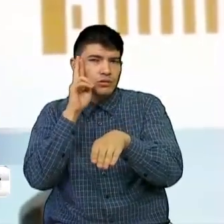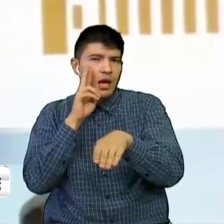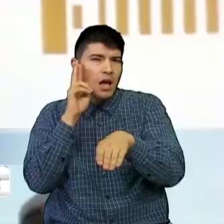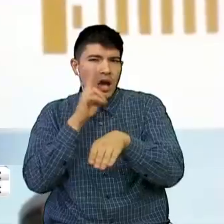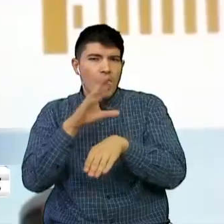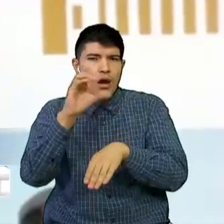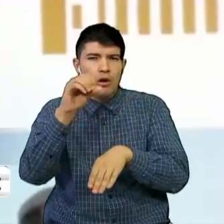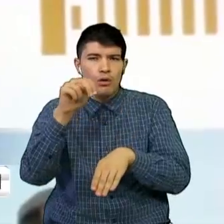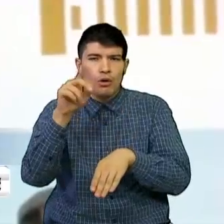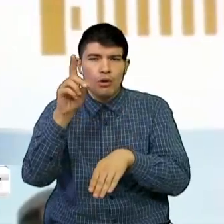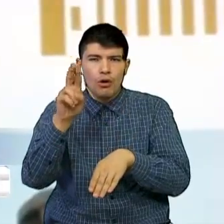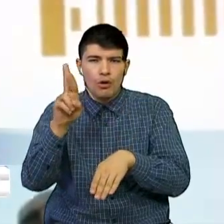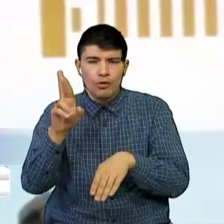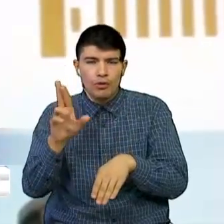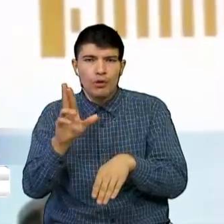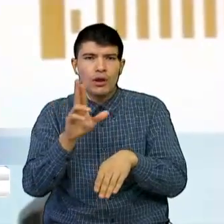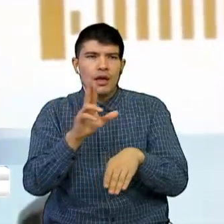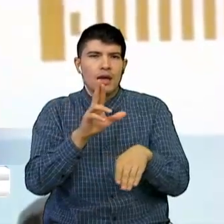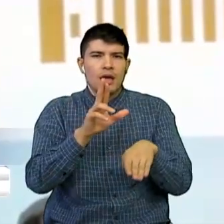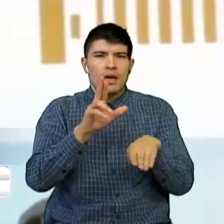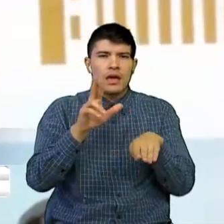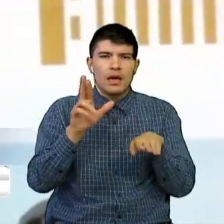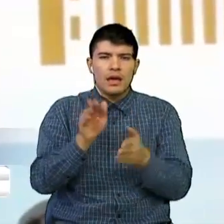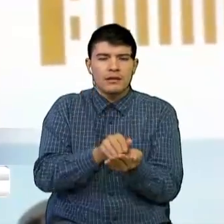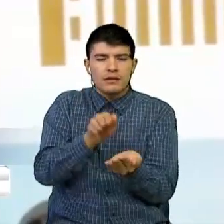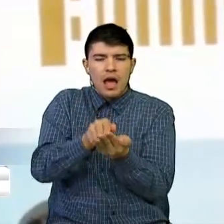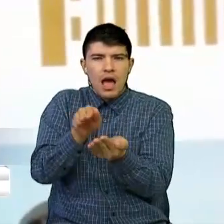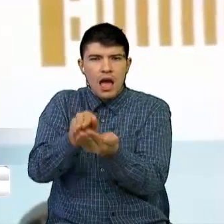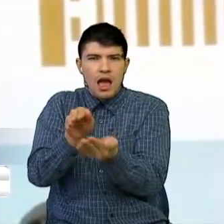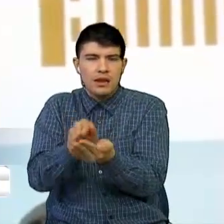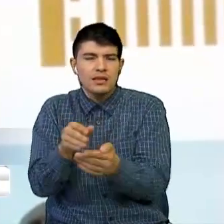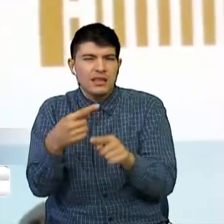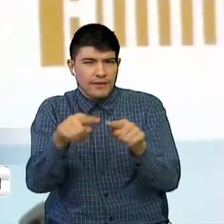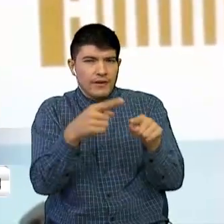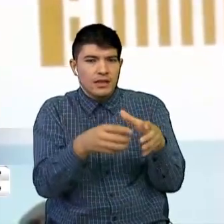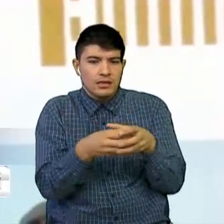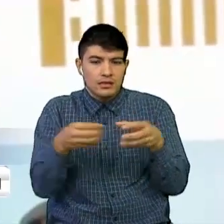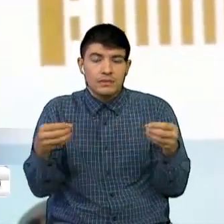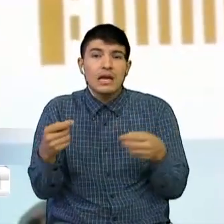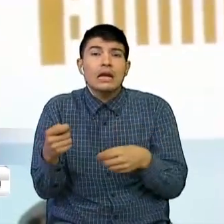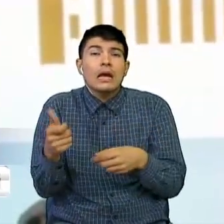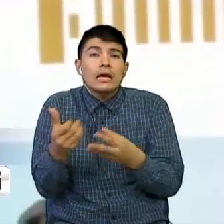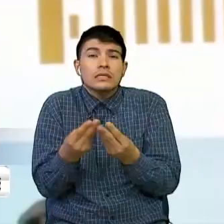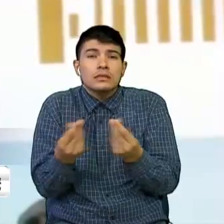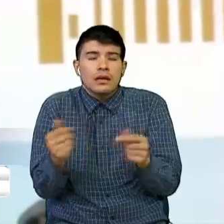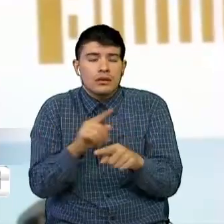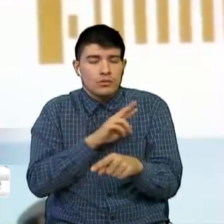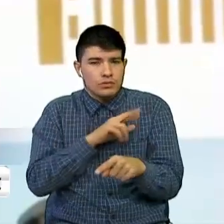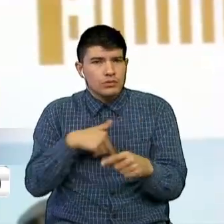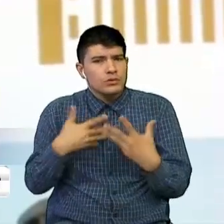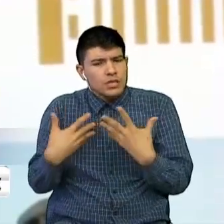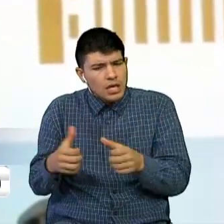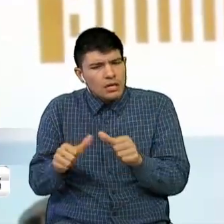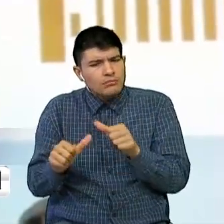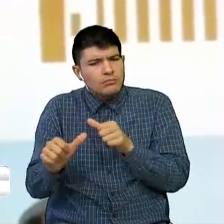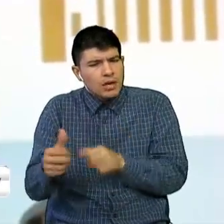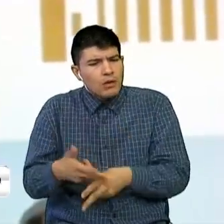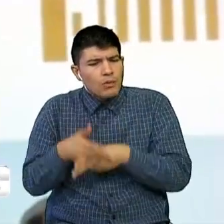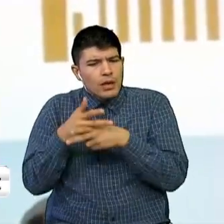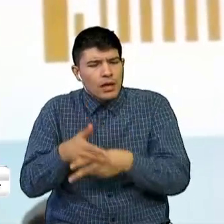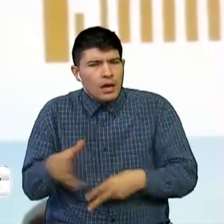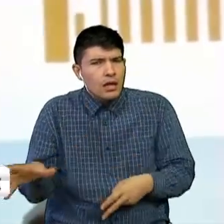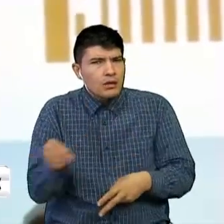ranas arlequines y otras especies, tanto de flora y fauna, están a punto de desaparecer. Queremos preservar y conservar